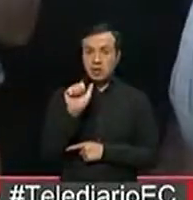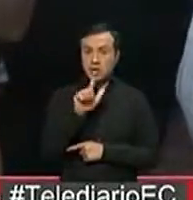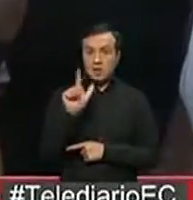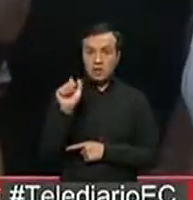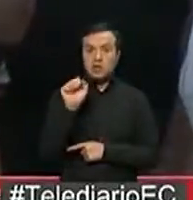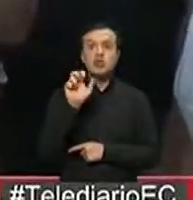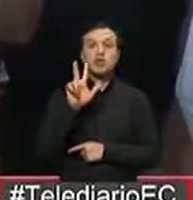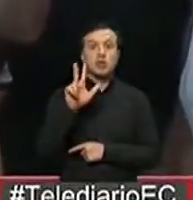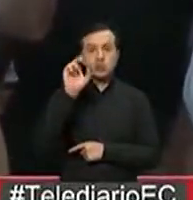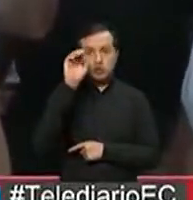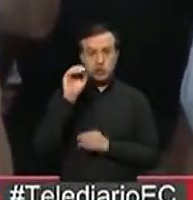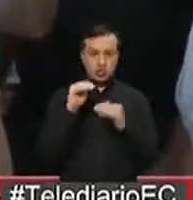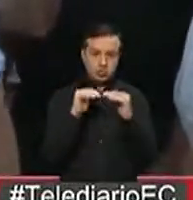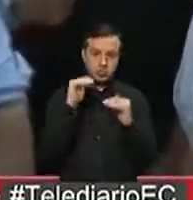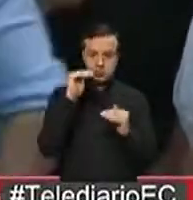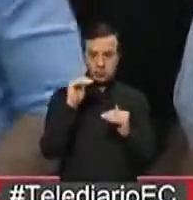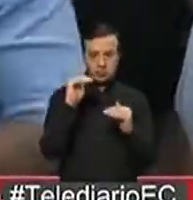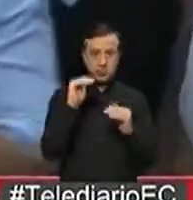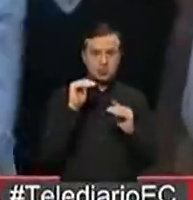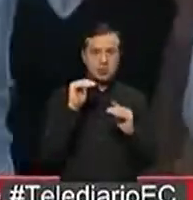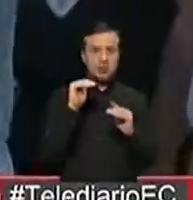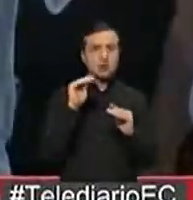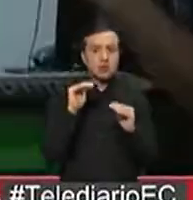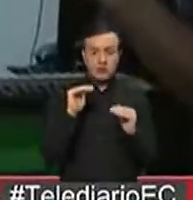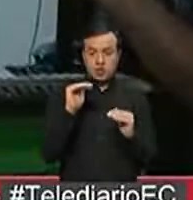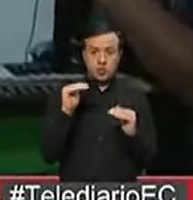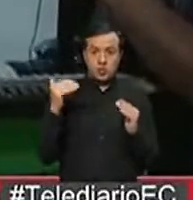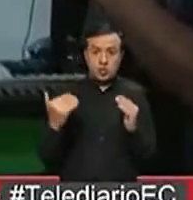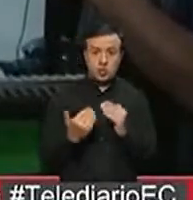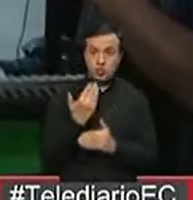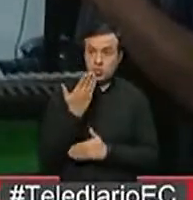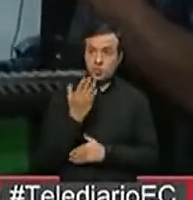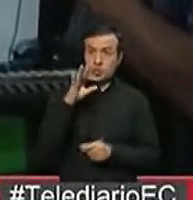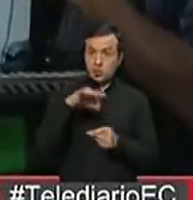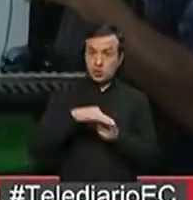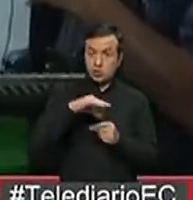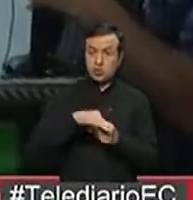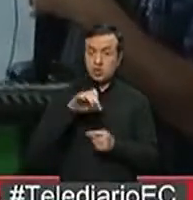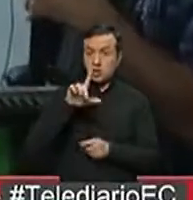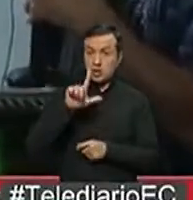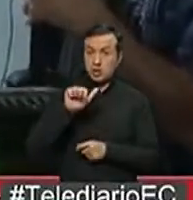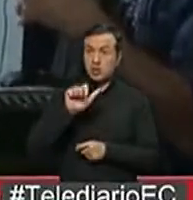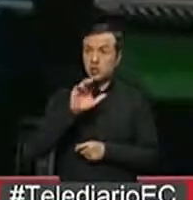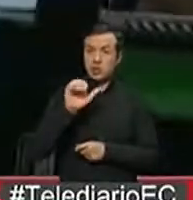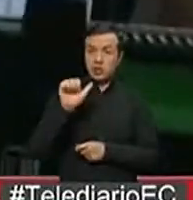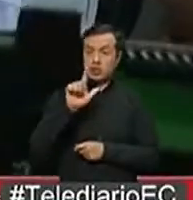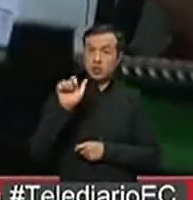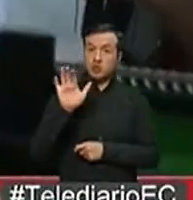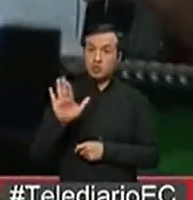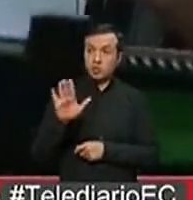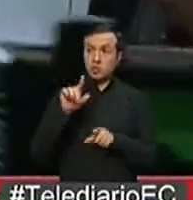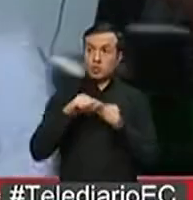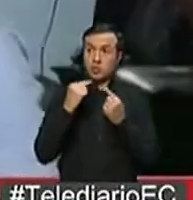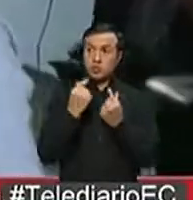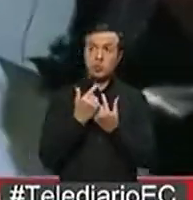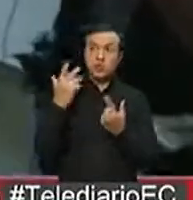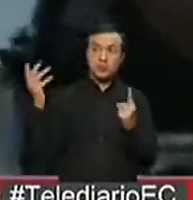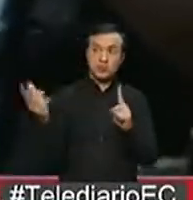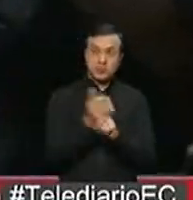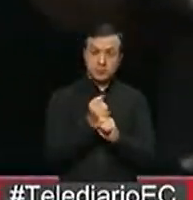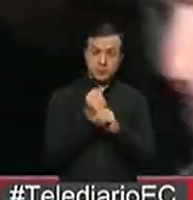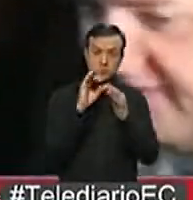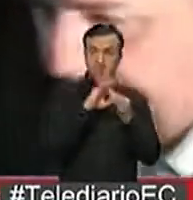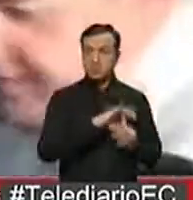de 3 puntos sobre el oficialista Daniel Martínez. Tras ejercer su derecho al voto, Lacalle, candidato del Partido Nacional, reivindicó el éxito de una